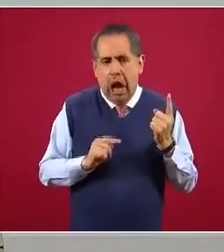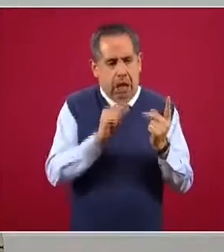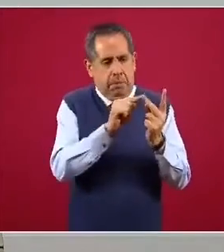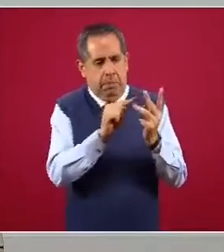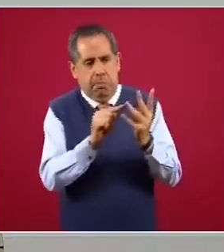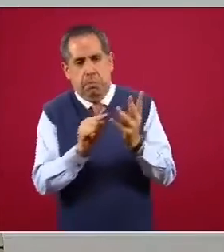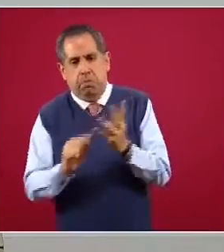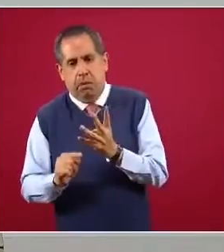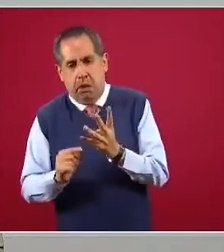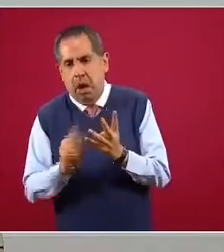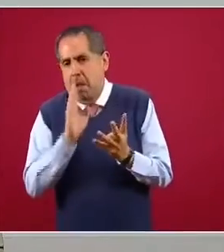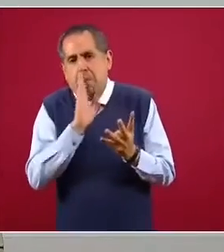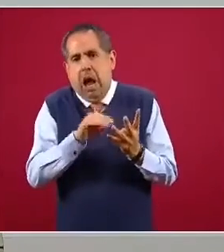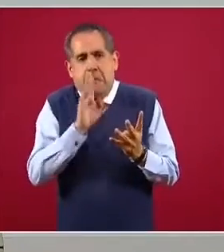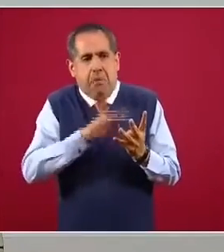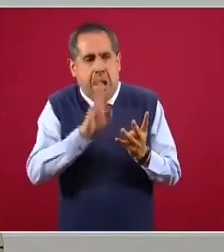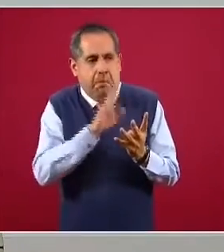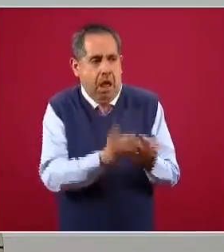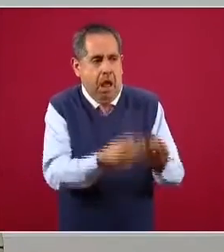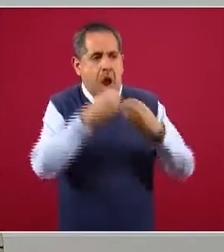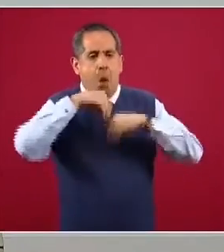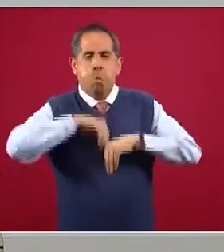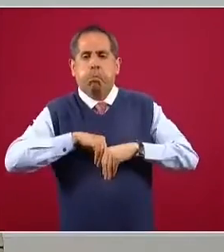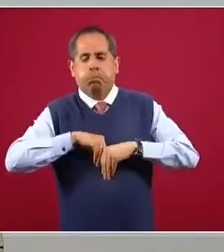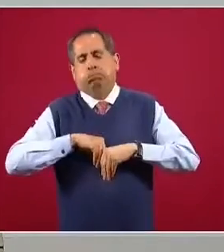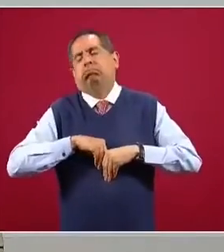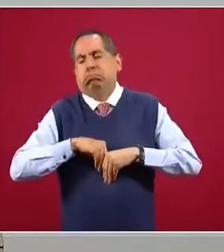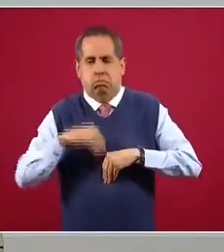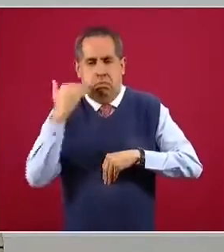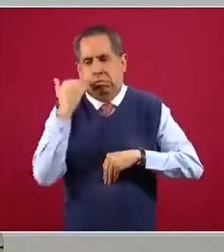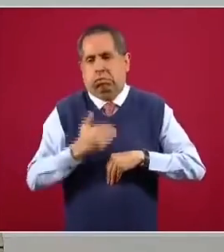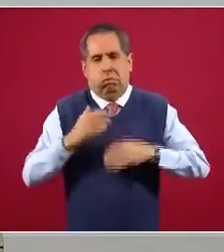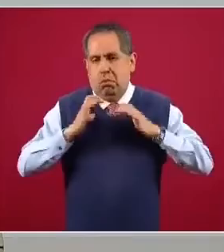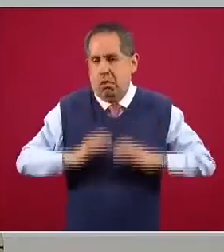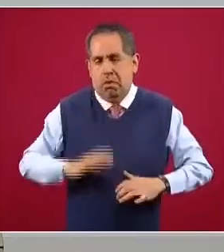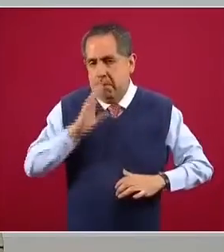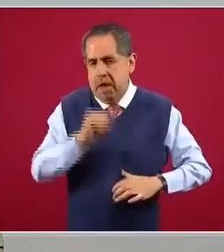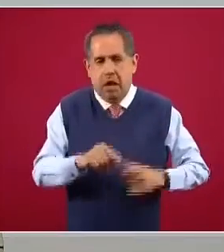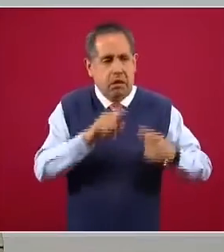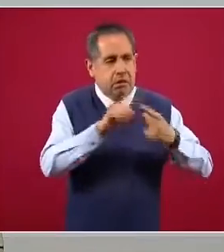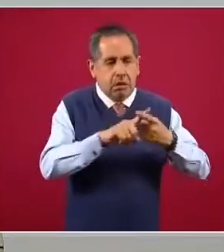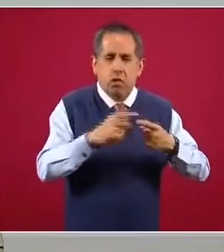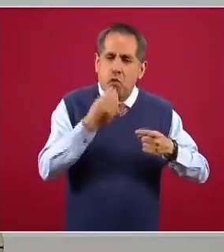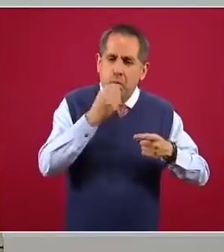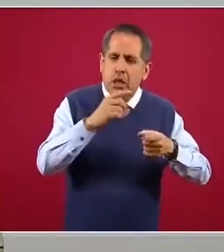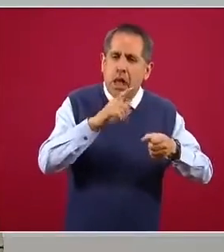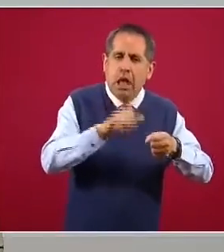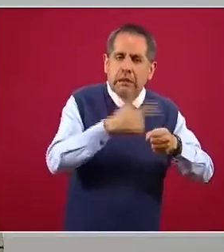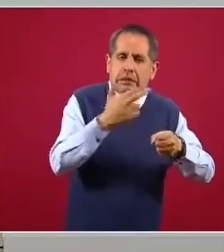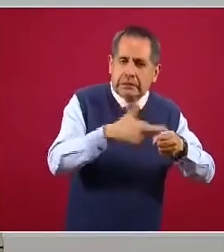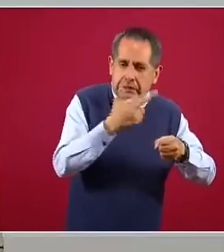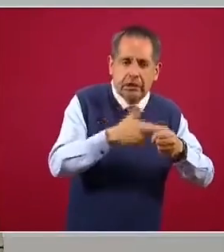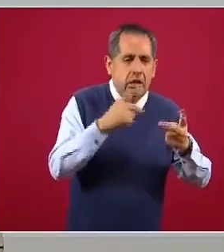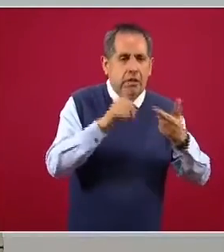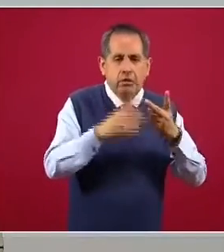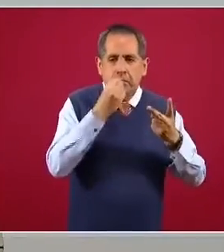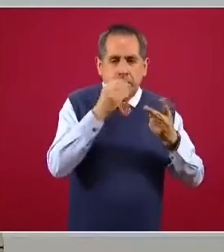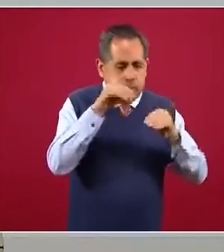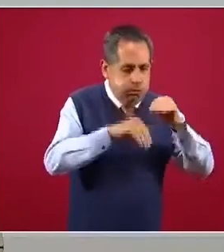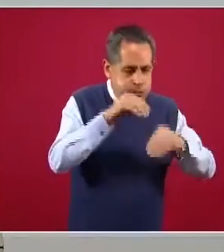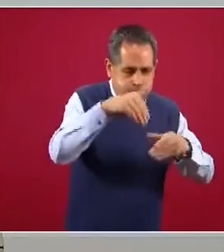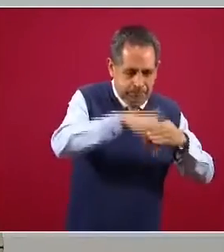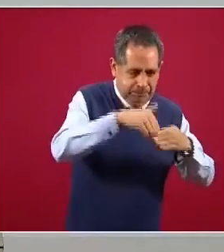esta dieta de mala calidad y ambiente alimentario, que no solamente son bebidas azucaradas, sino también son muchos alimentos procesados,